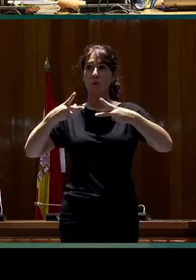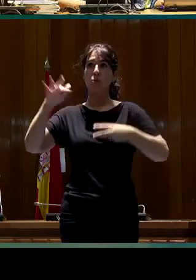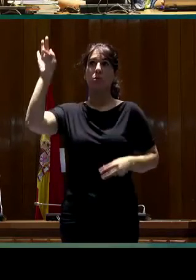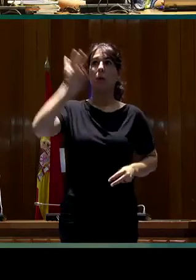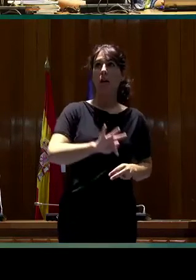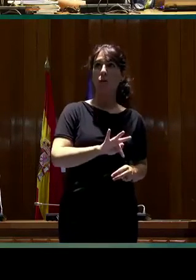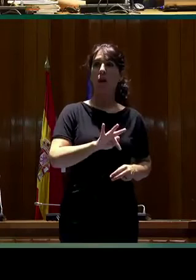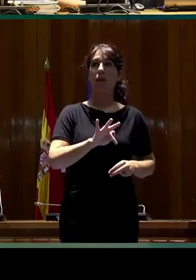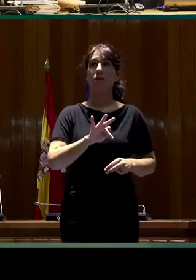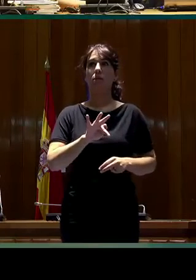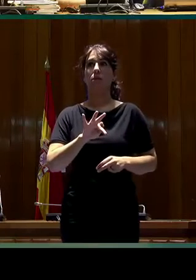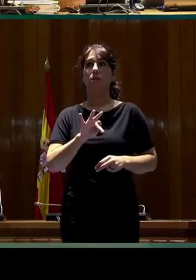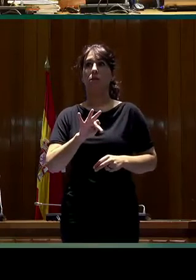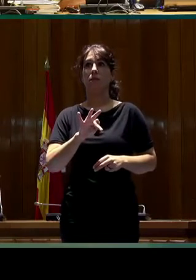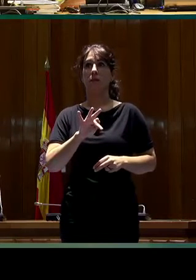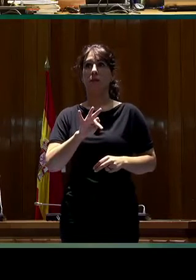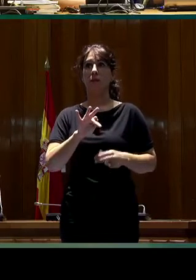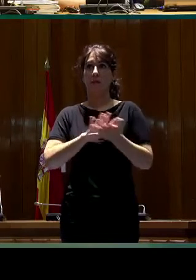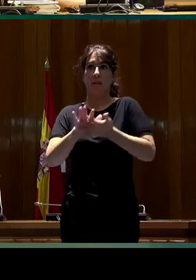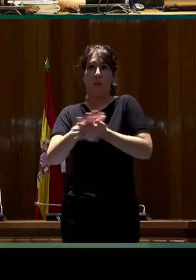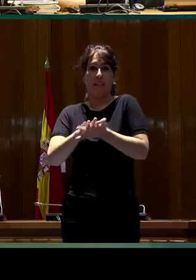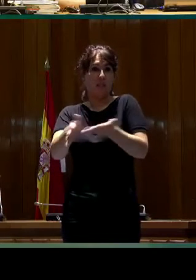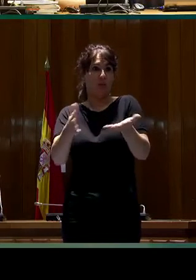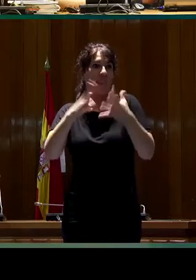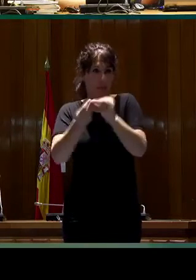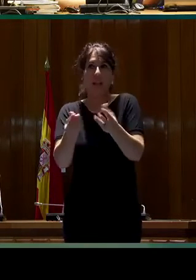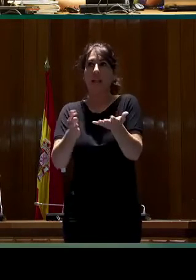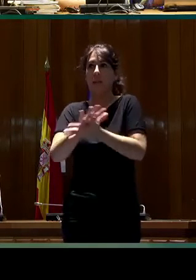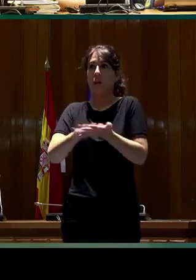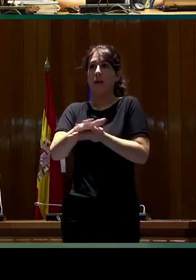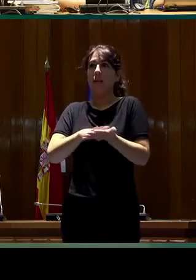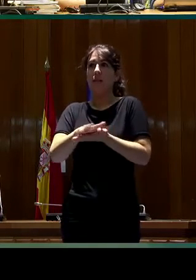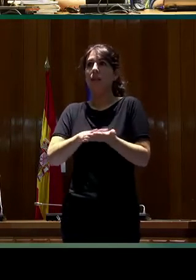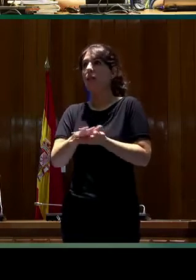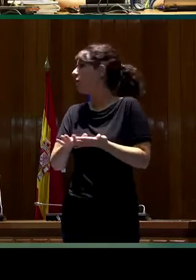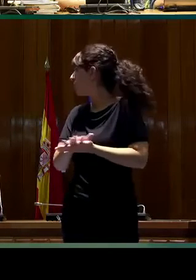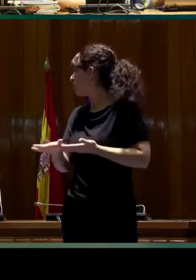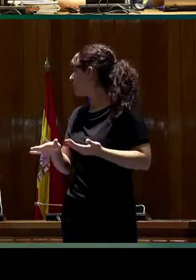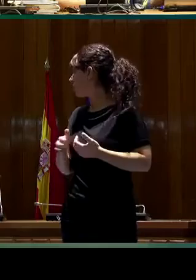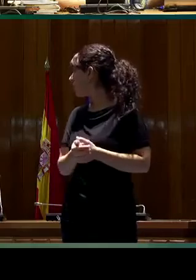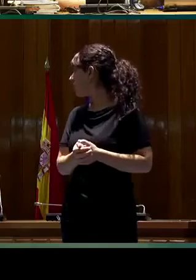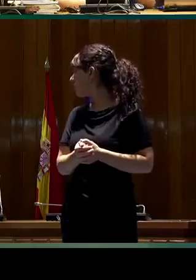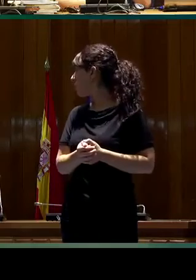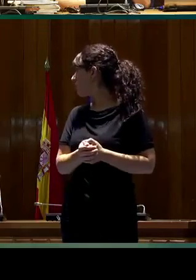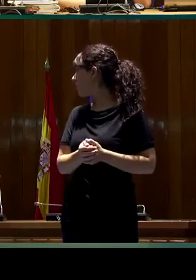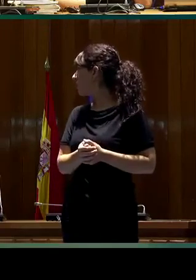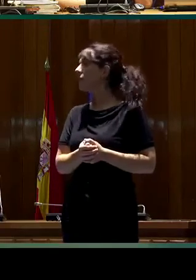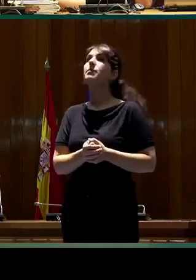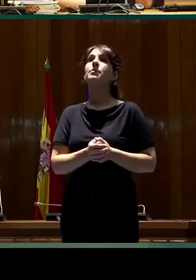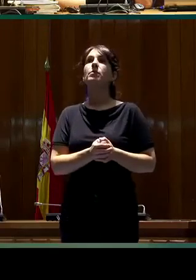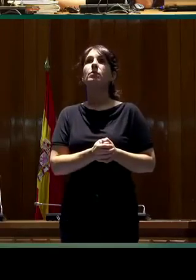películas en lengua de signos, adaptadas a lengua de signos. En cuanto a infantil sería la colección Carambuco, que es la de que hoy os quería